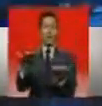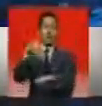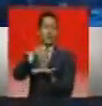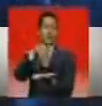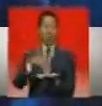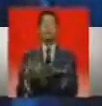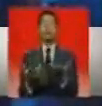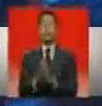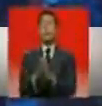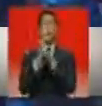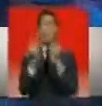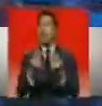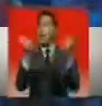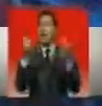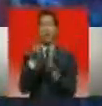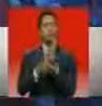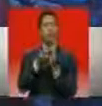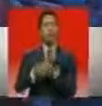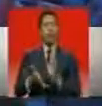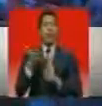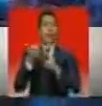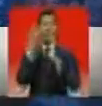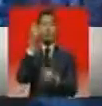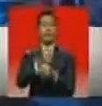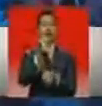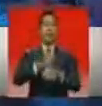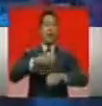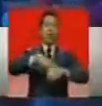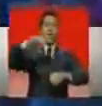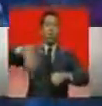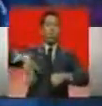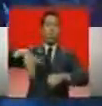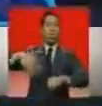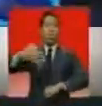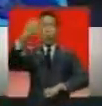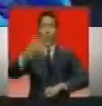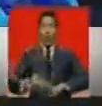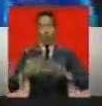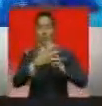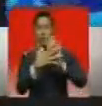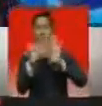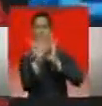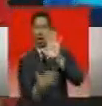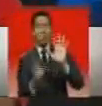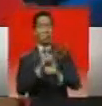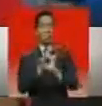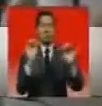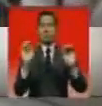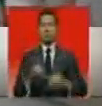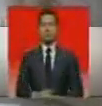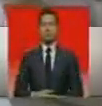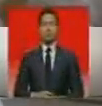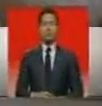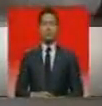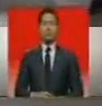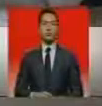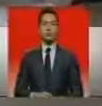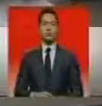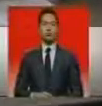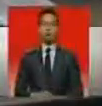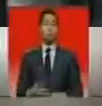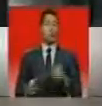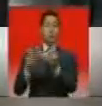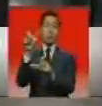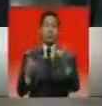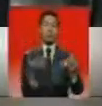la obra de tranvía. Los trabajos se han retrasado y no se han cumplido los plazos establecidos. Frentistas afectados por